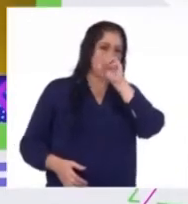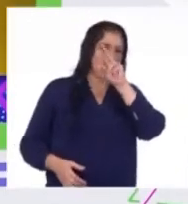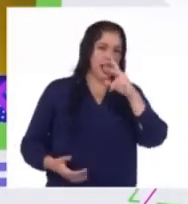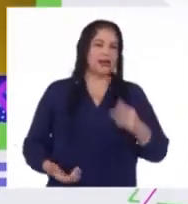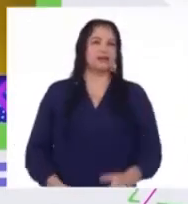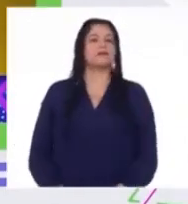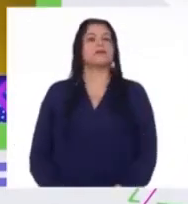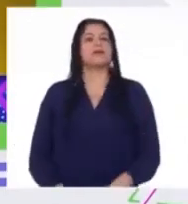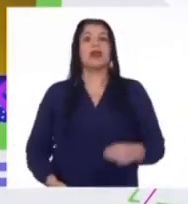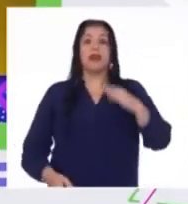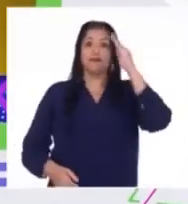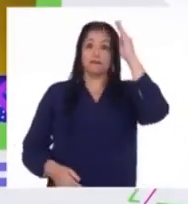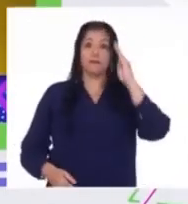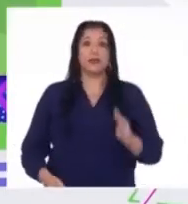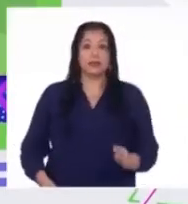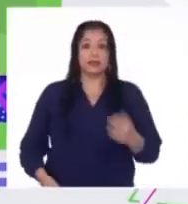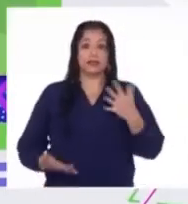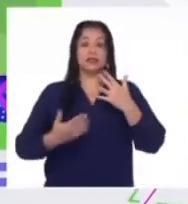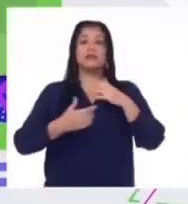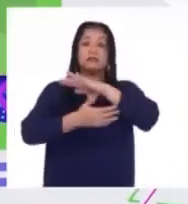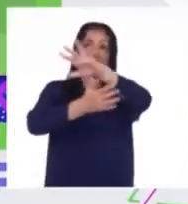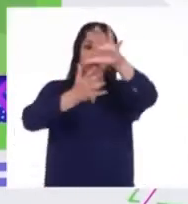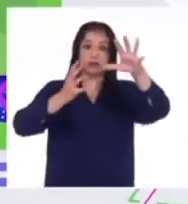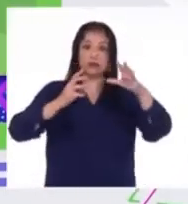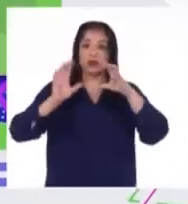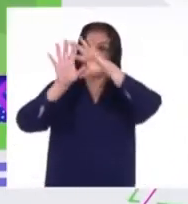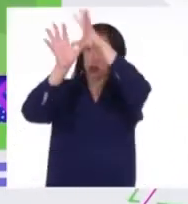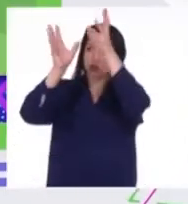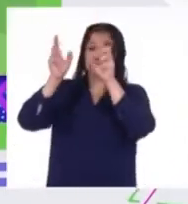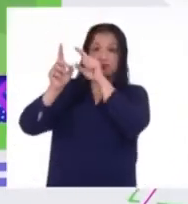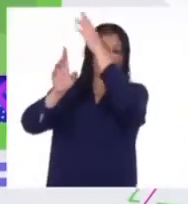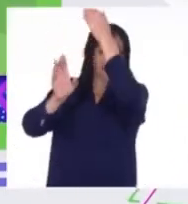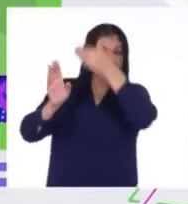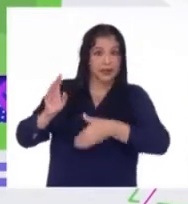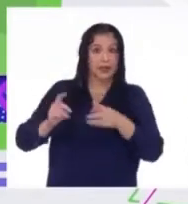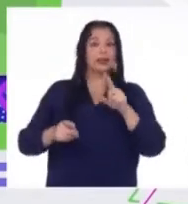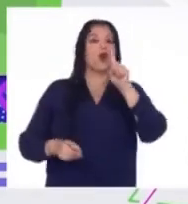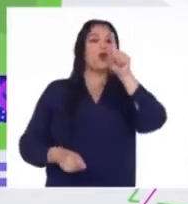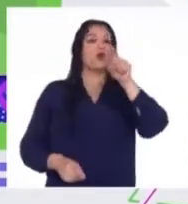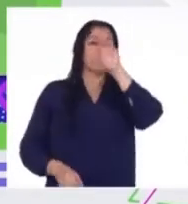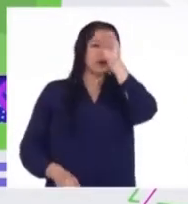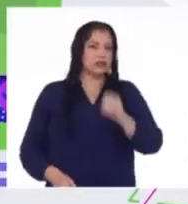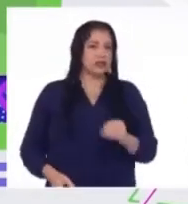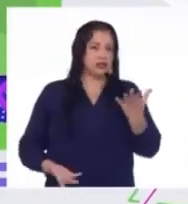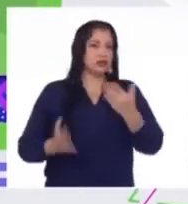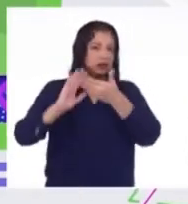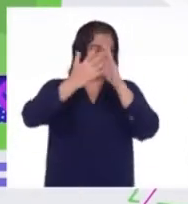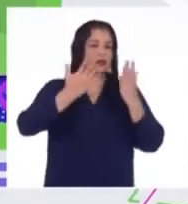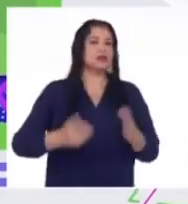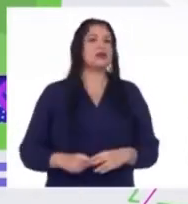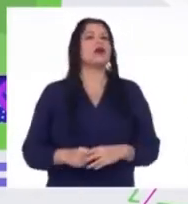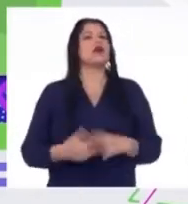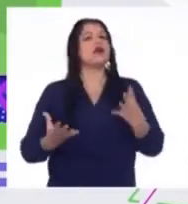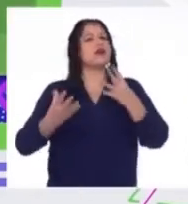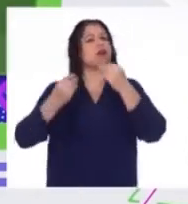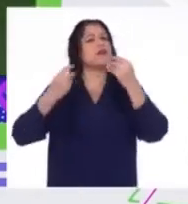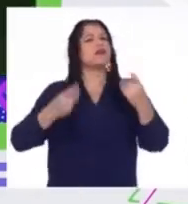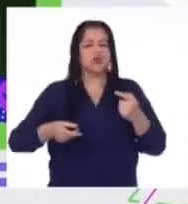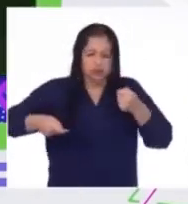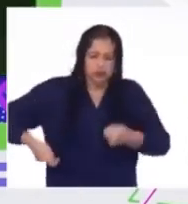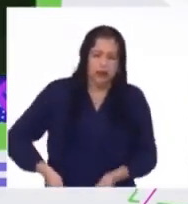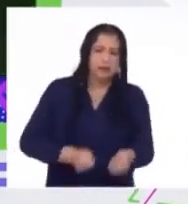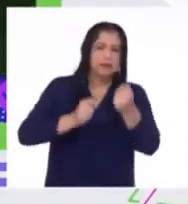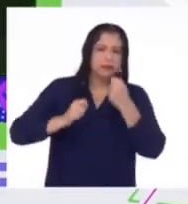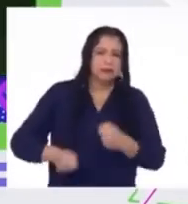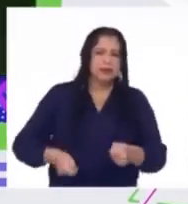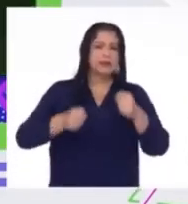En Brasil, la mitad del territorio pertenecía al 1% de la población, lo cual motivó a miles de campesinos